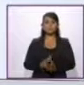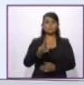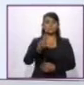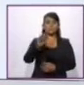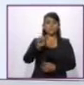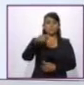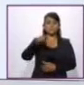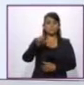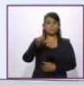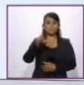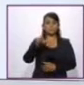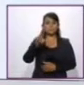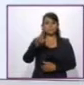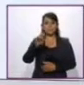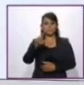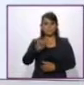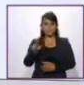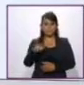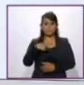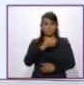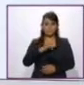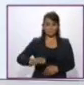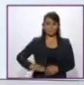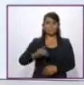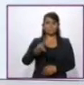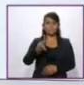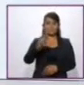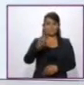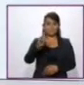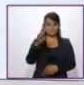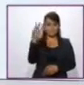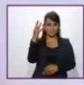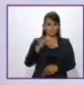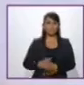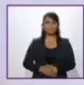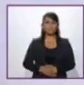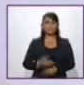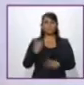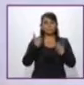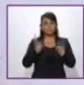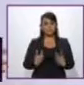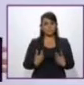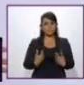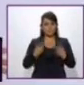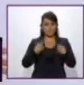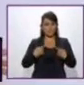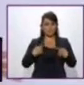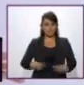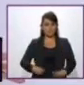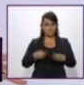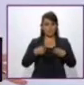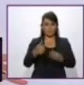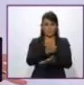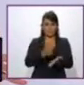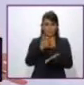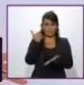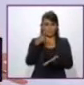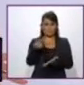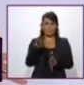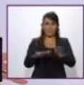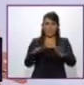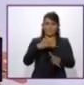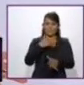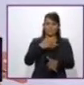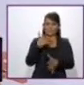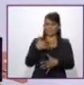de Santiago Álvarez, la candidata del PRD. Adelante. Gracias. Como ciudadana, no creía yo o no entendía por qué